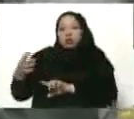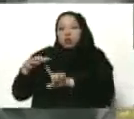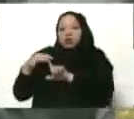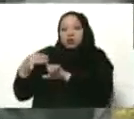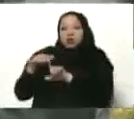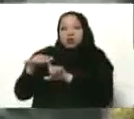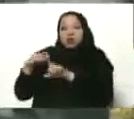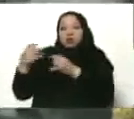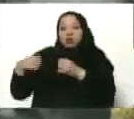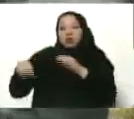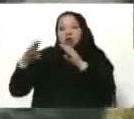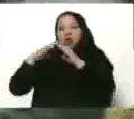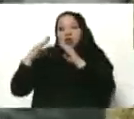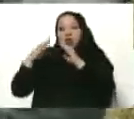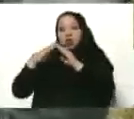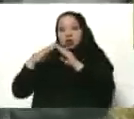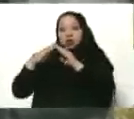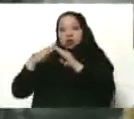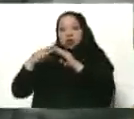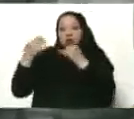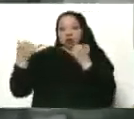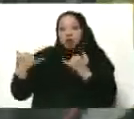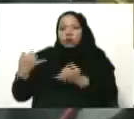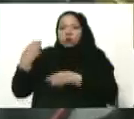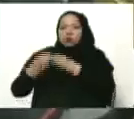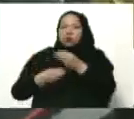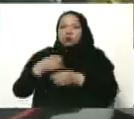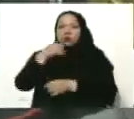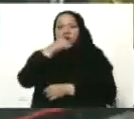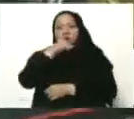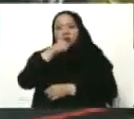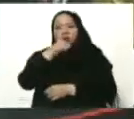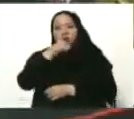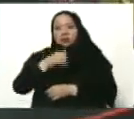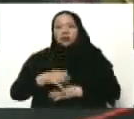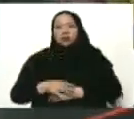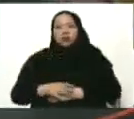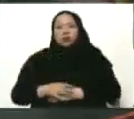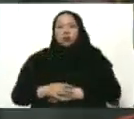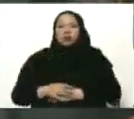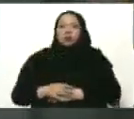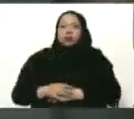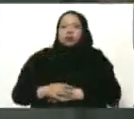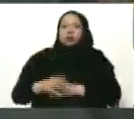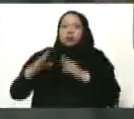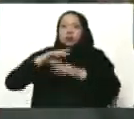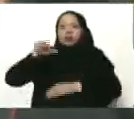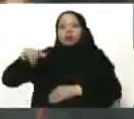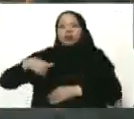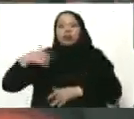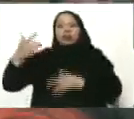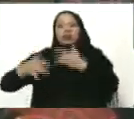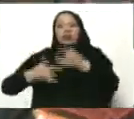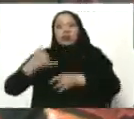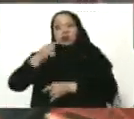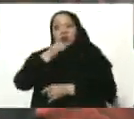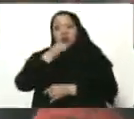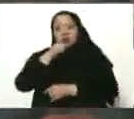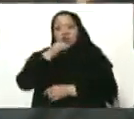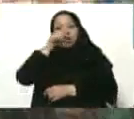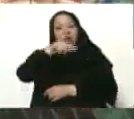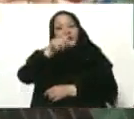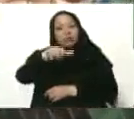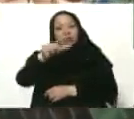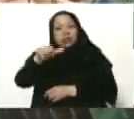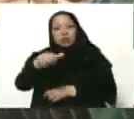que se cayó la casa, pues, ¿no? Bueno, en el momento que ya hay el deslave y se cae una vivienda, nosotros accionamos, inmediatamente sacamos a todas las